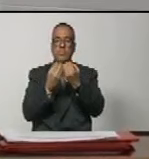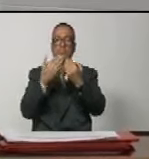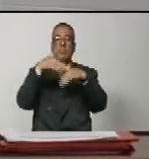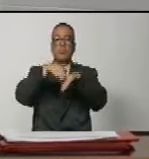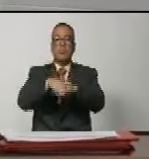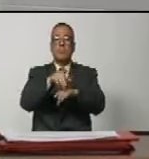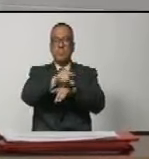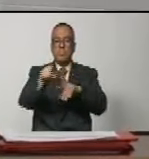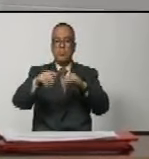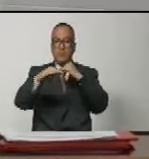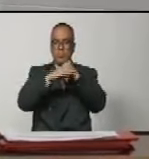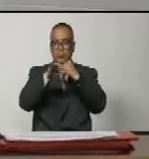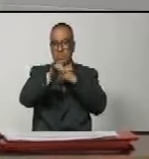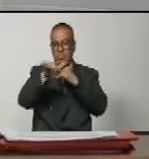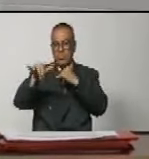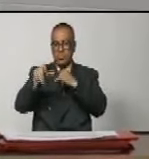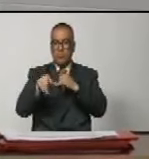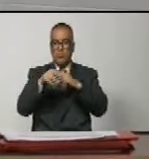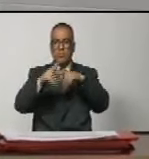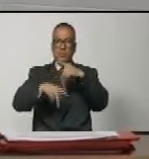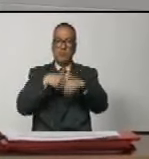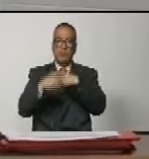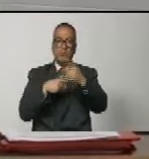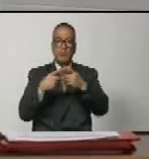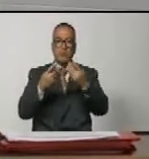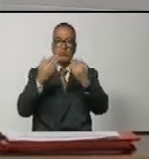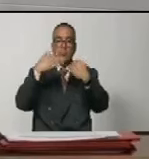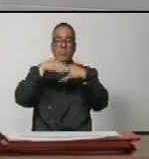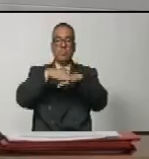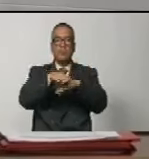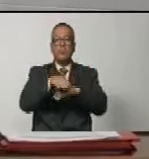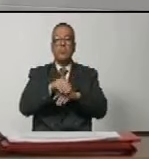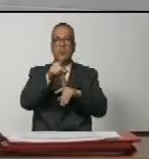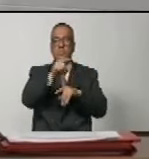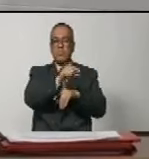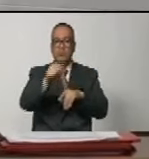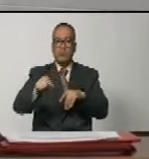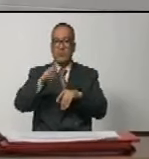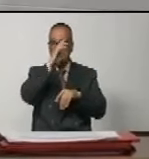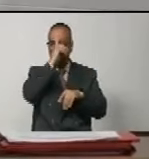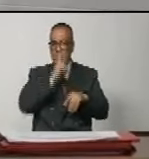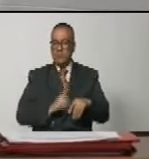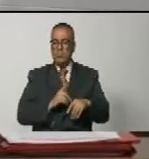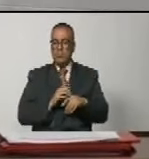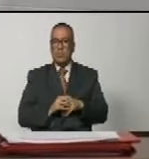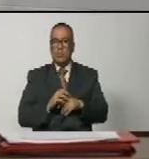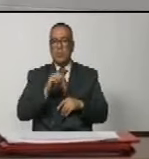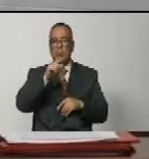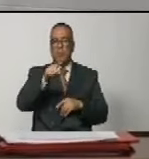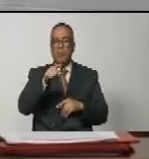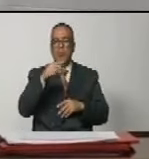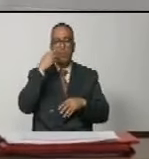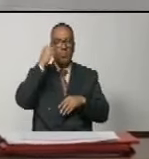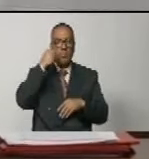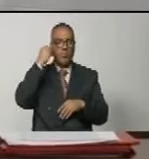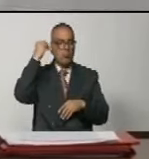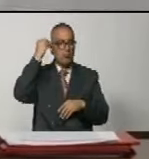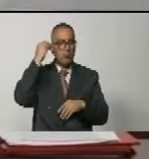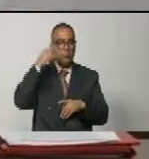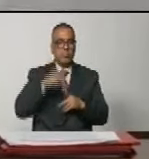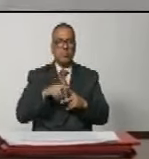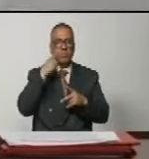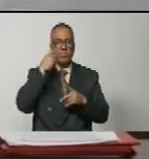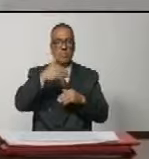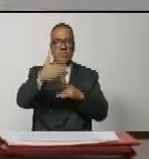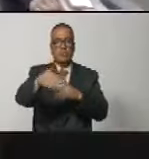inclusión, igualdad y desarrollo integral de las personas con discapacidad, sírvanse